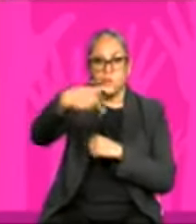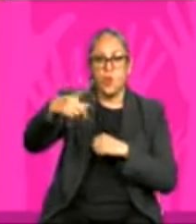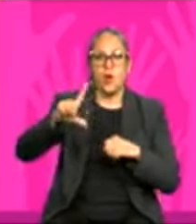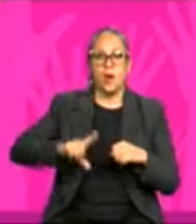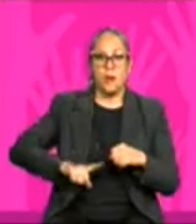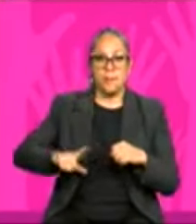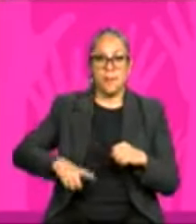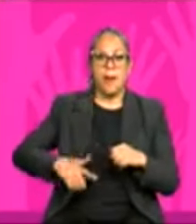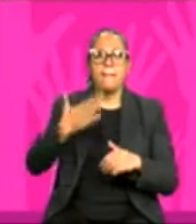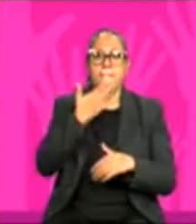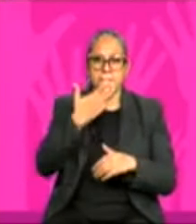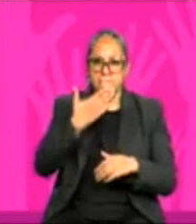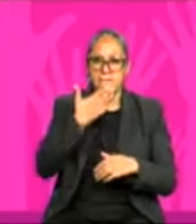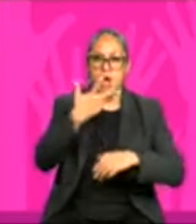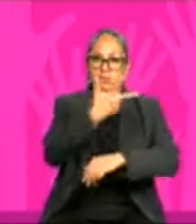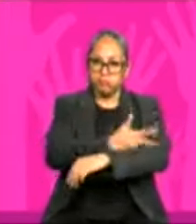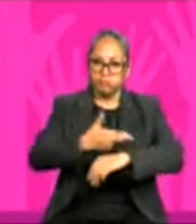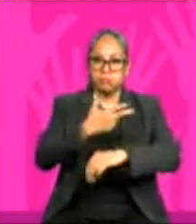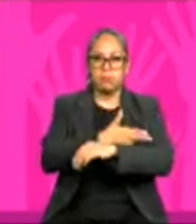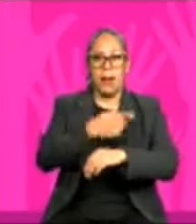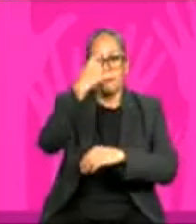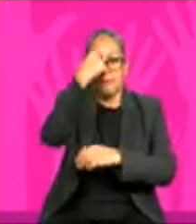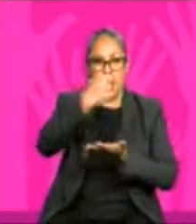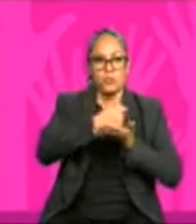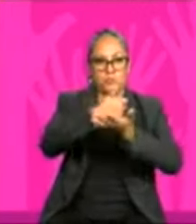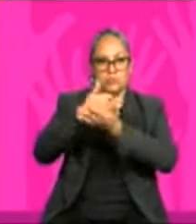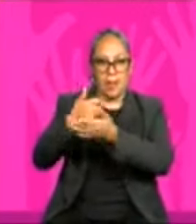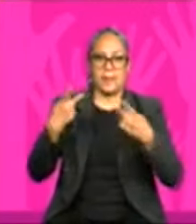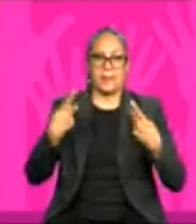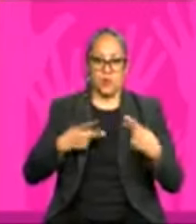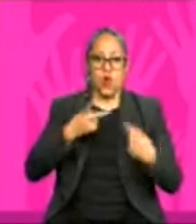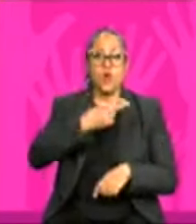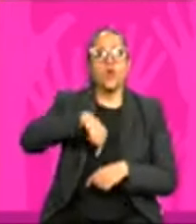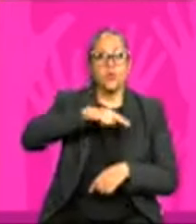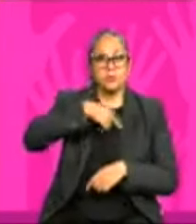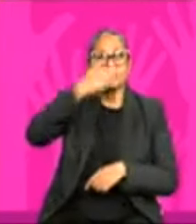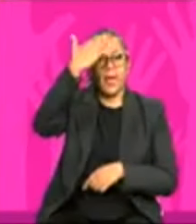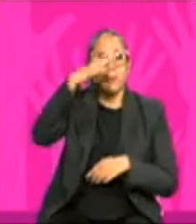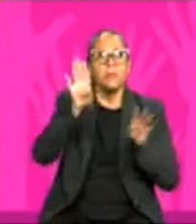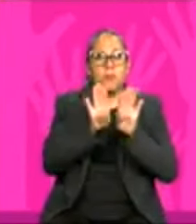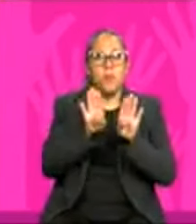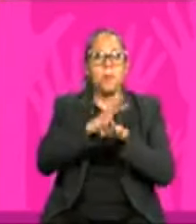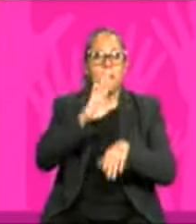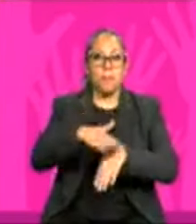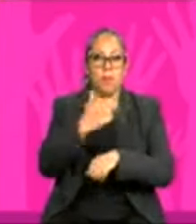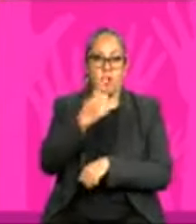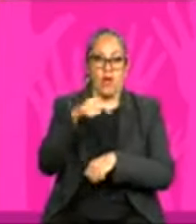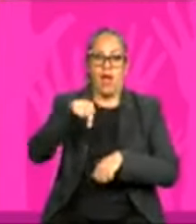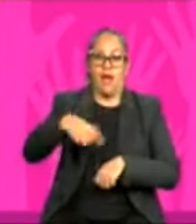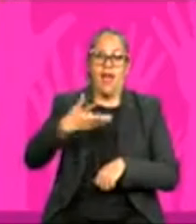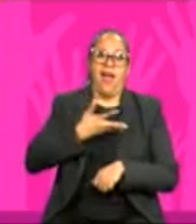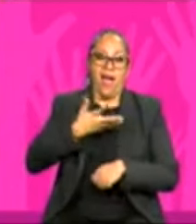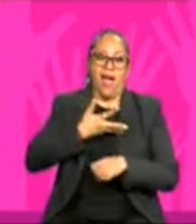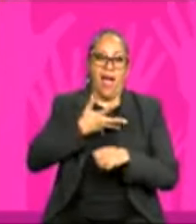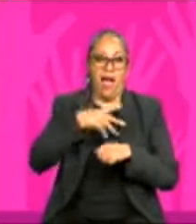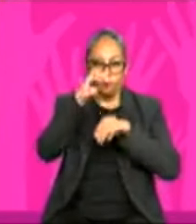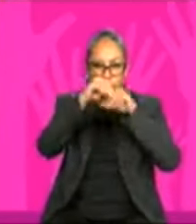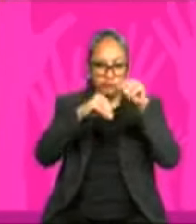que satisfaga las necesidades de la población. Nosotros sí sabemos cómo hacerlo porque aquí tenemos un plan y no